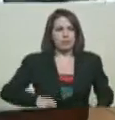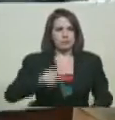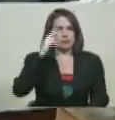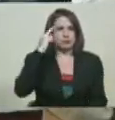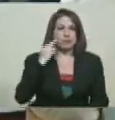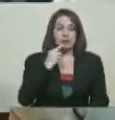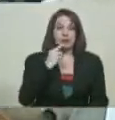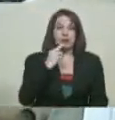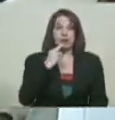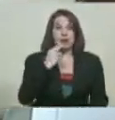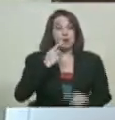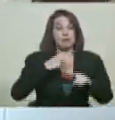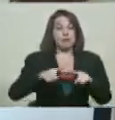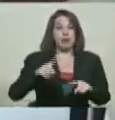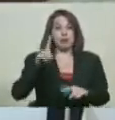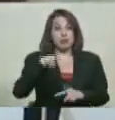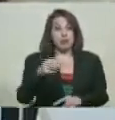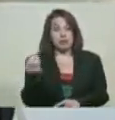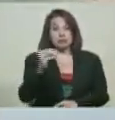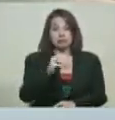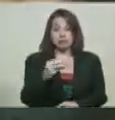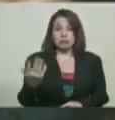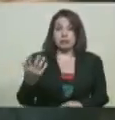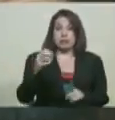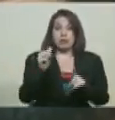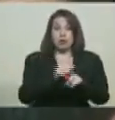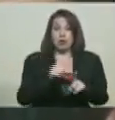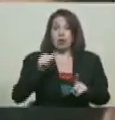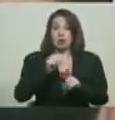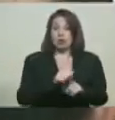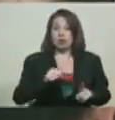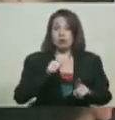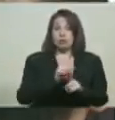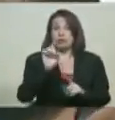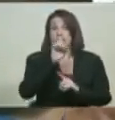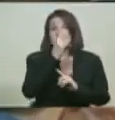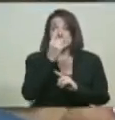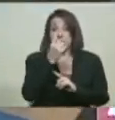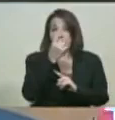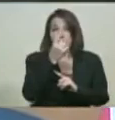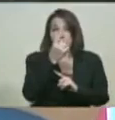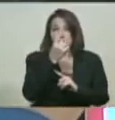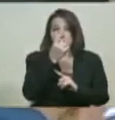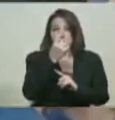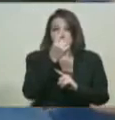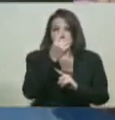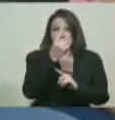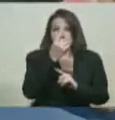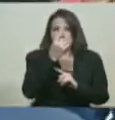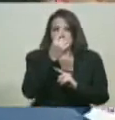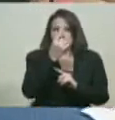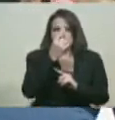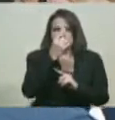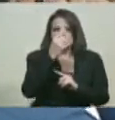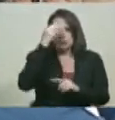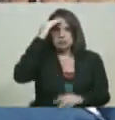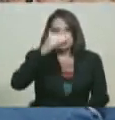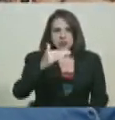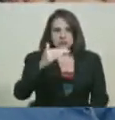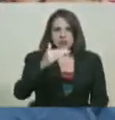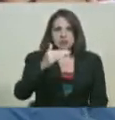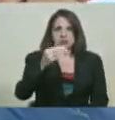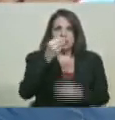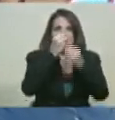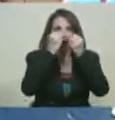yo diría si la forma de lucha política principal fuera la lucha armada como ha